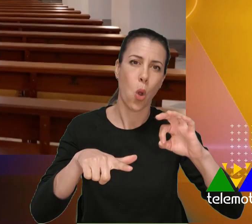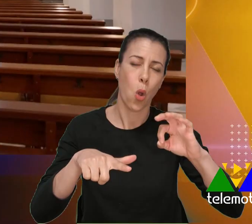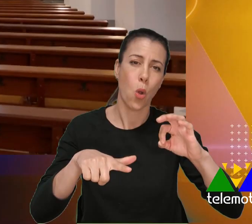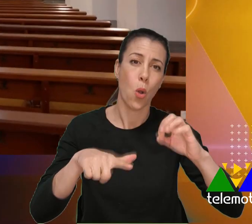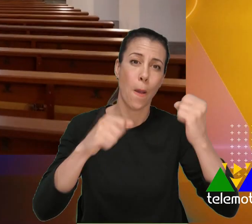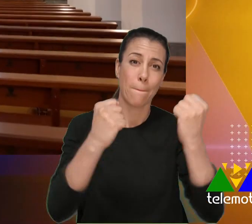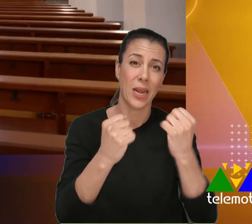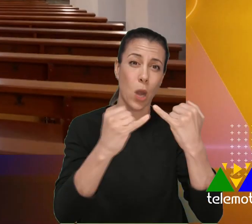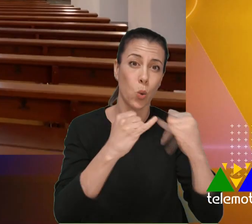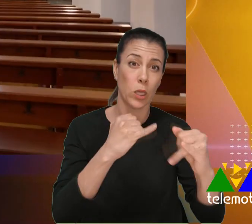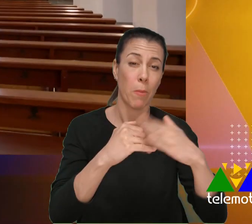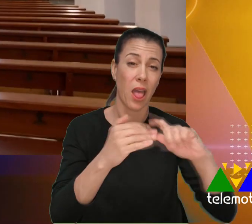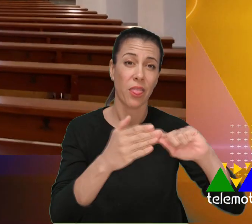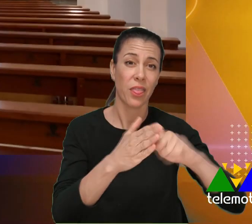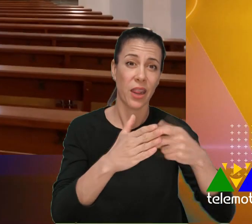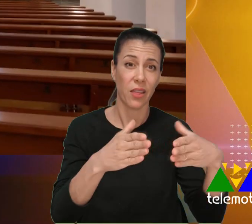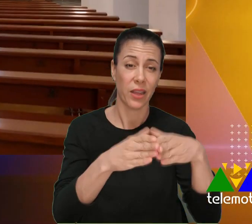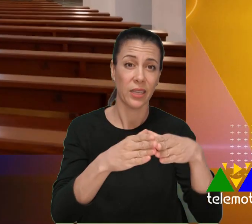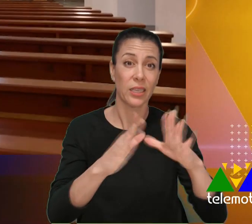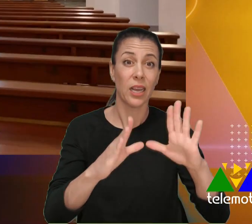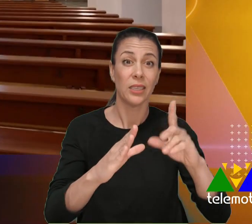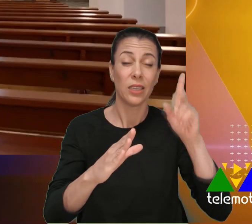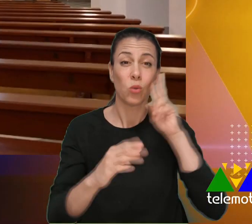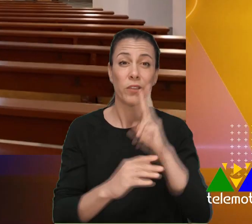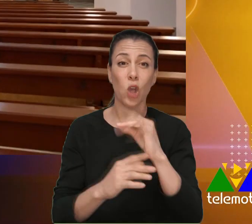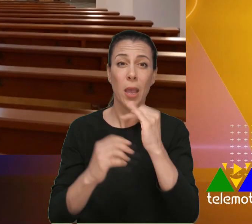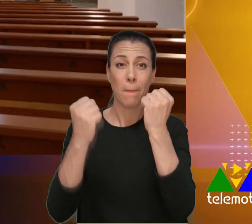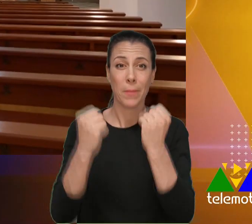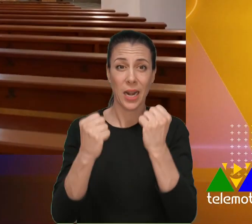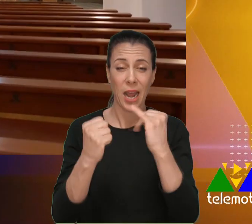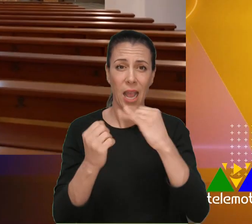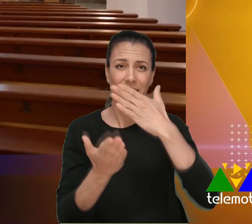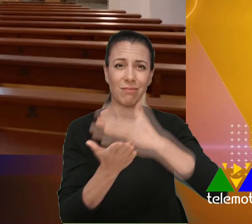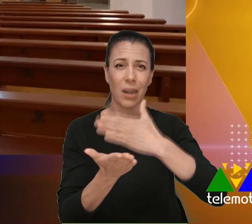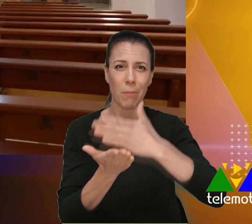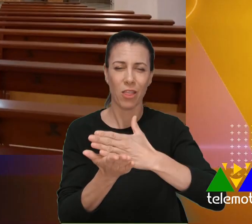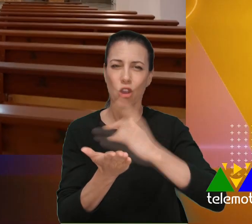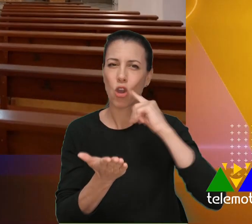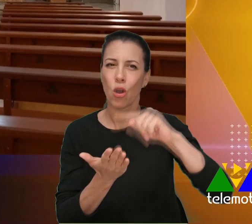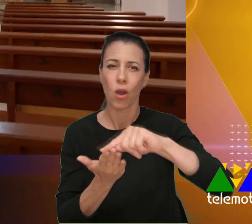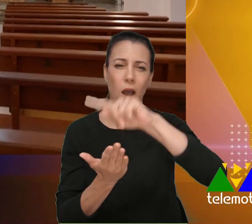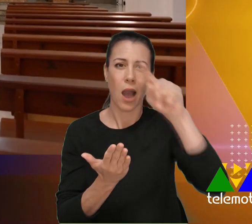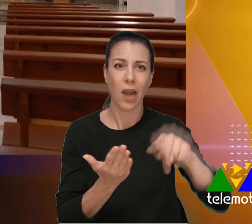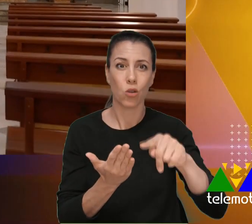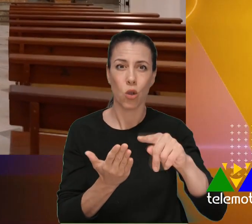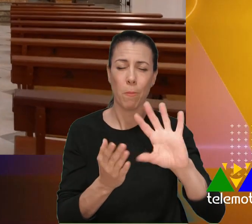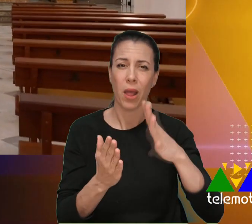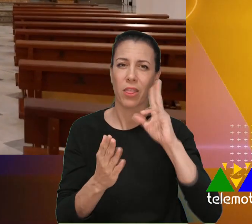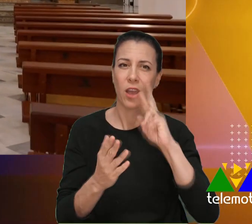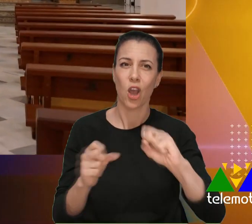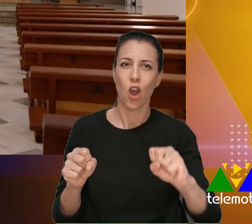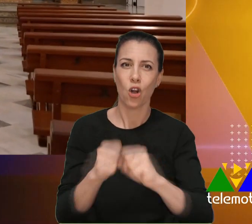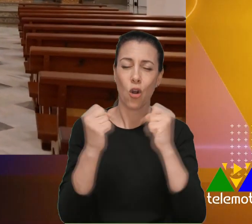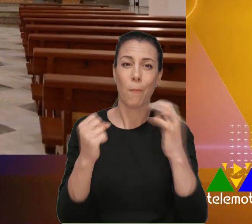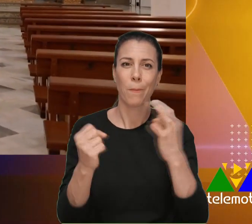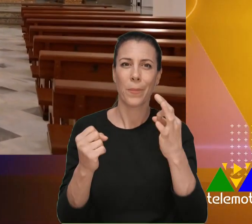sería el cierre de la iglesia, y esos pilares intermedios que hay entre arcos, que como veis rompe la estructura del arco medio